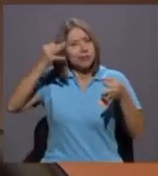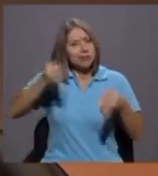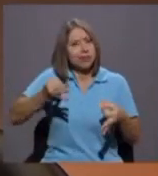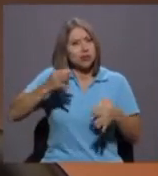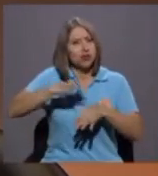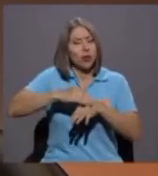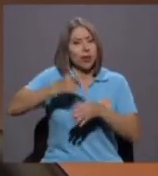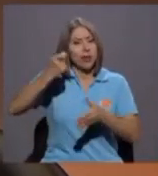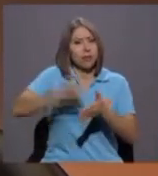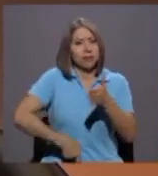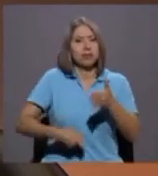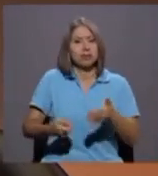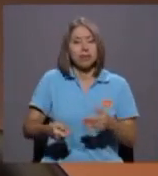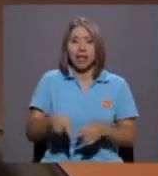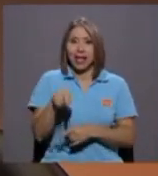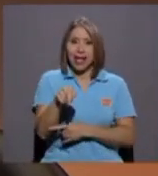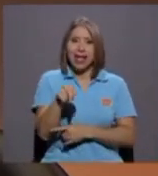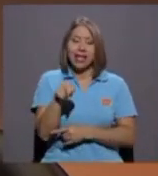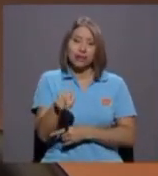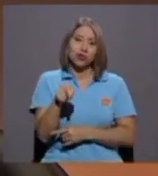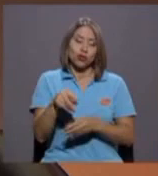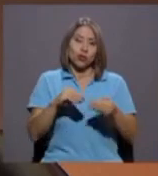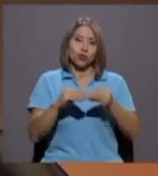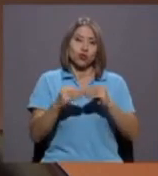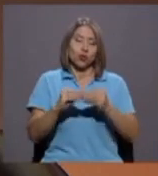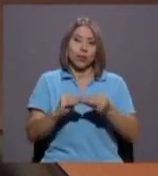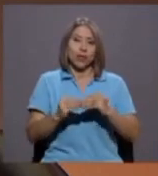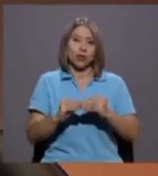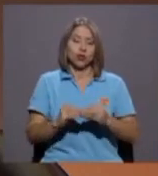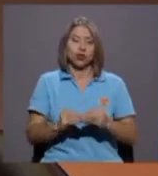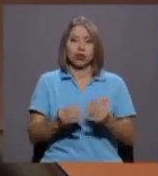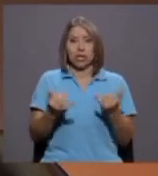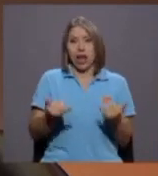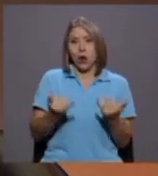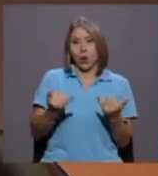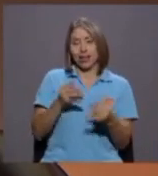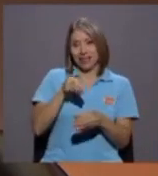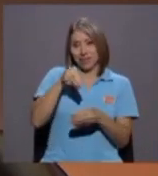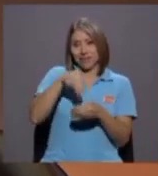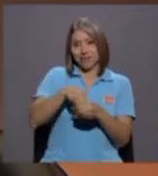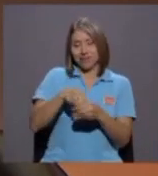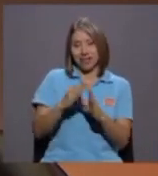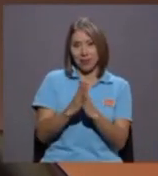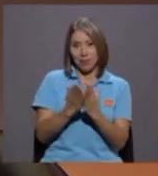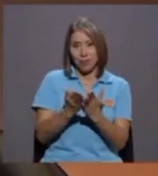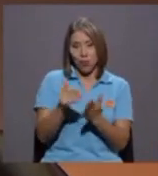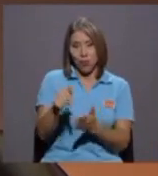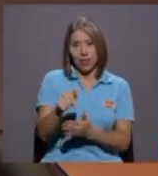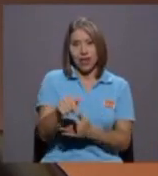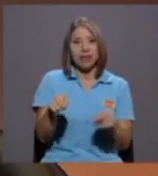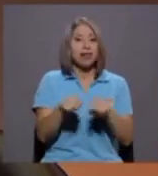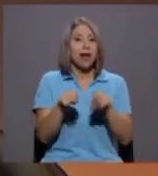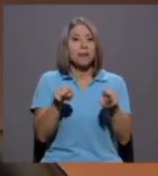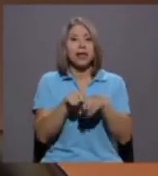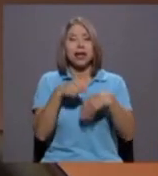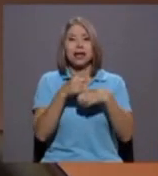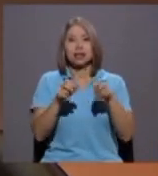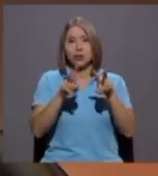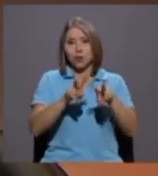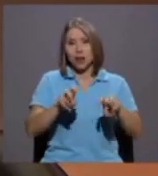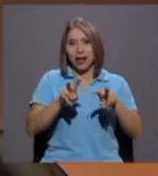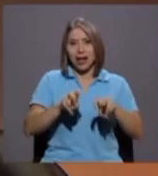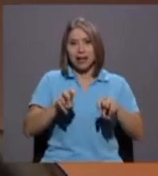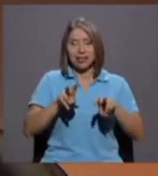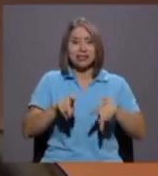en términos generales, digamos, los números que están en la memoria. Luego la memoria también hace un análisis por sector, que